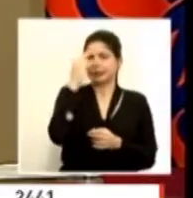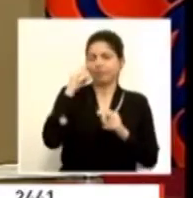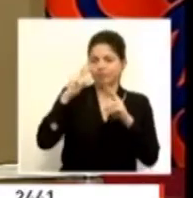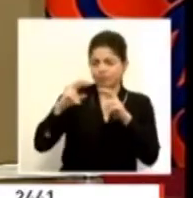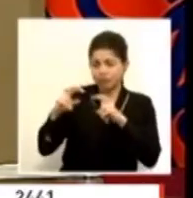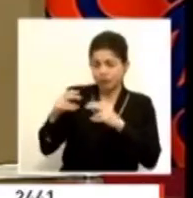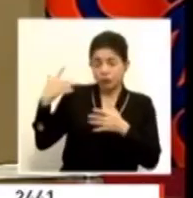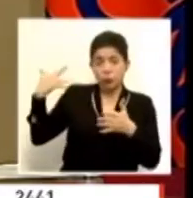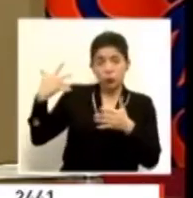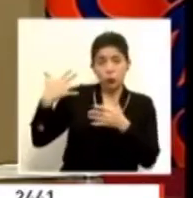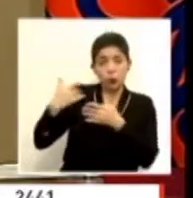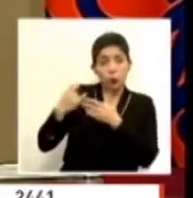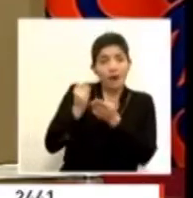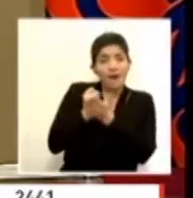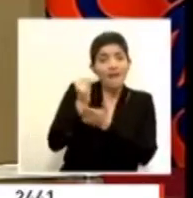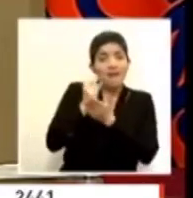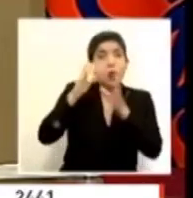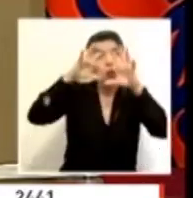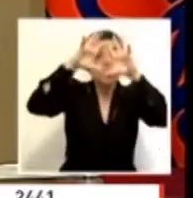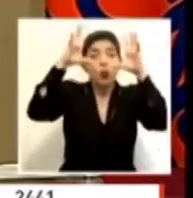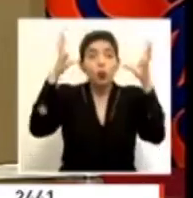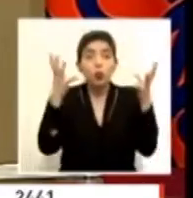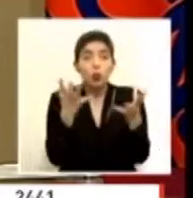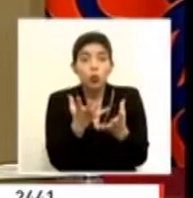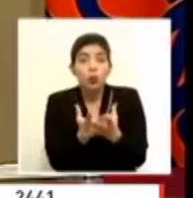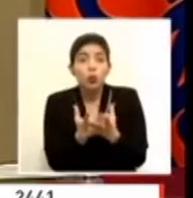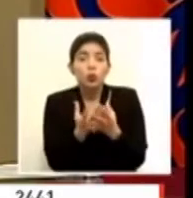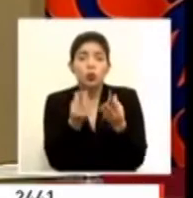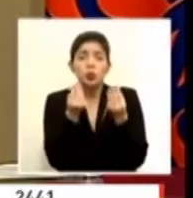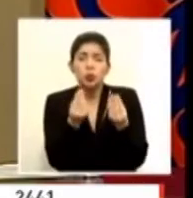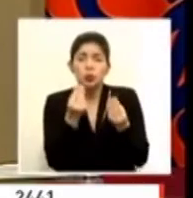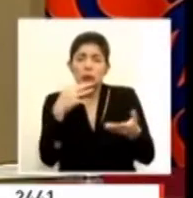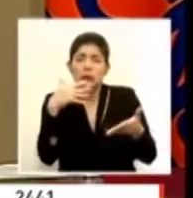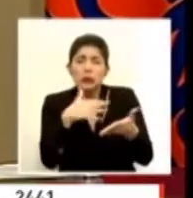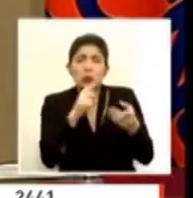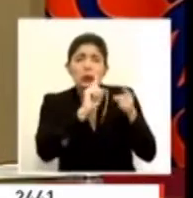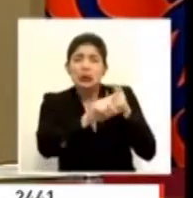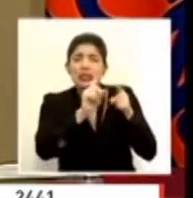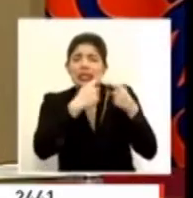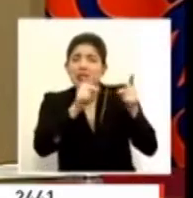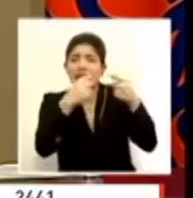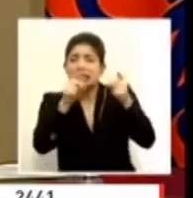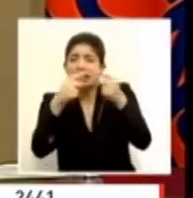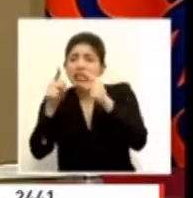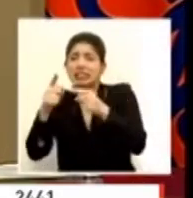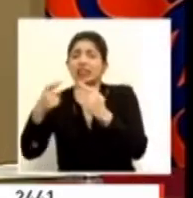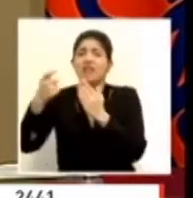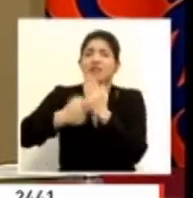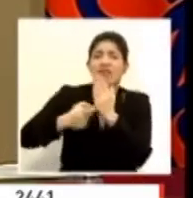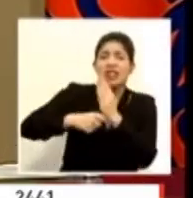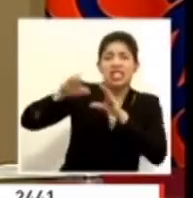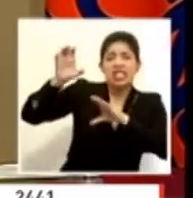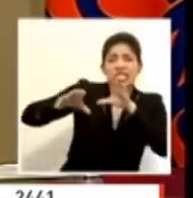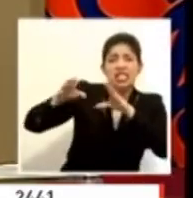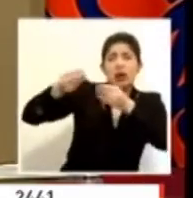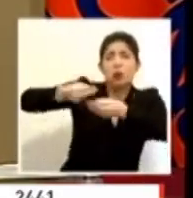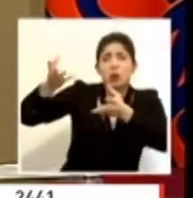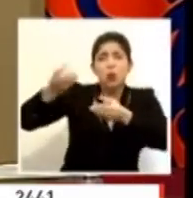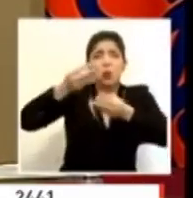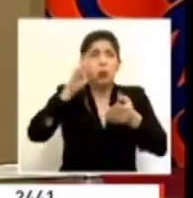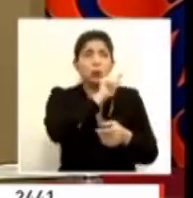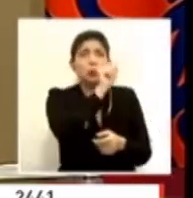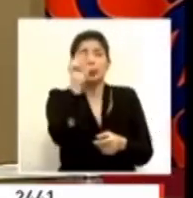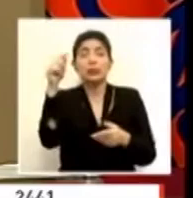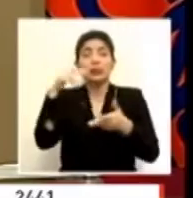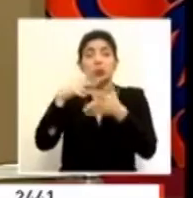que se ha generado a nivel mundial a través de múltiples estudios que se han publicado en revistas científicas se ha